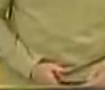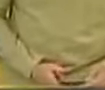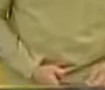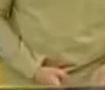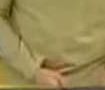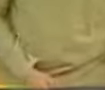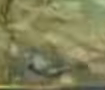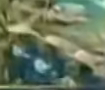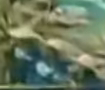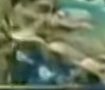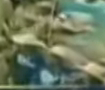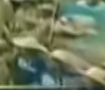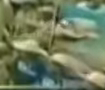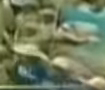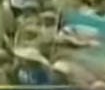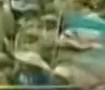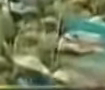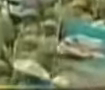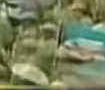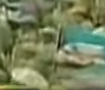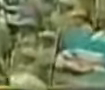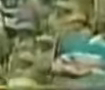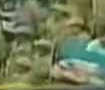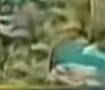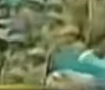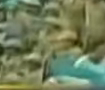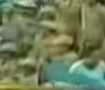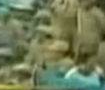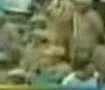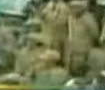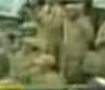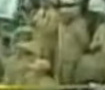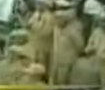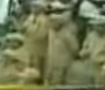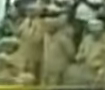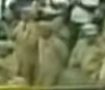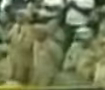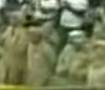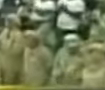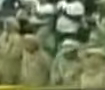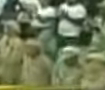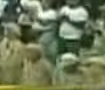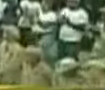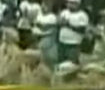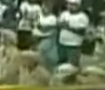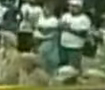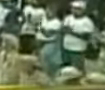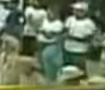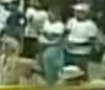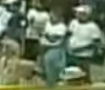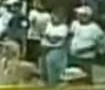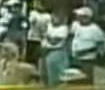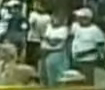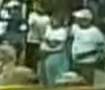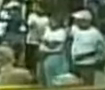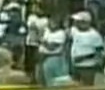en la línea política central que conjugan las 7 transformaciones. El